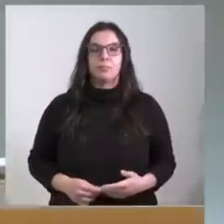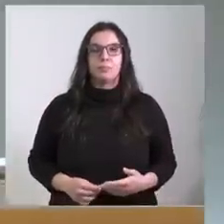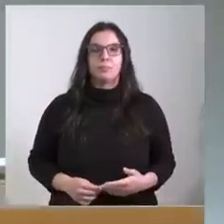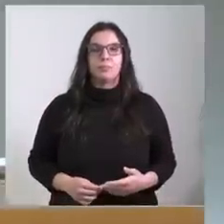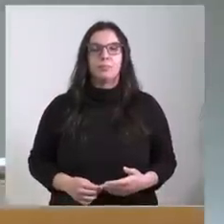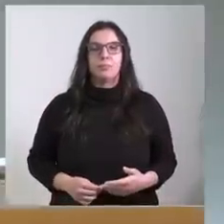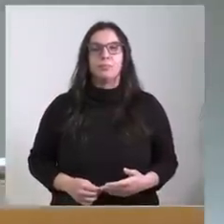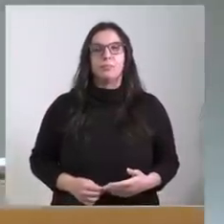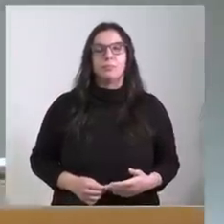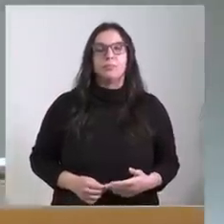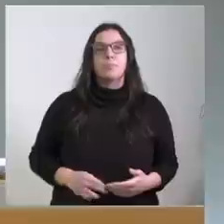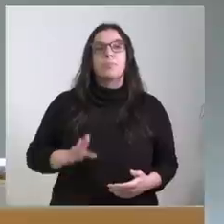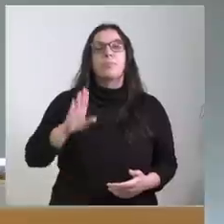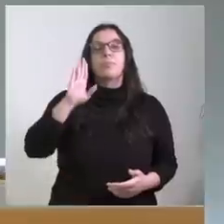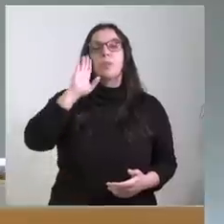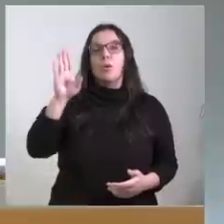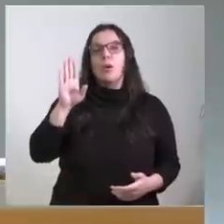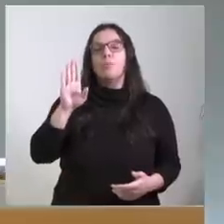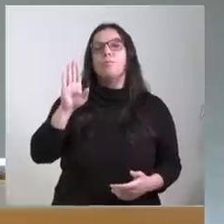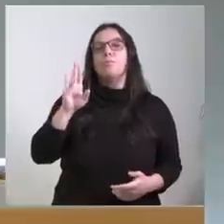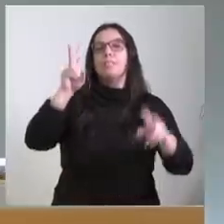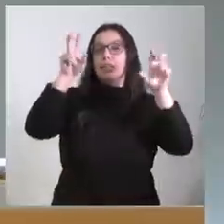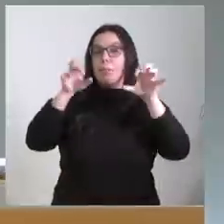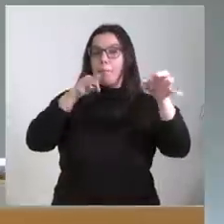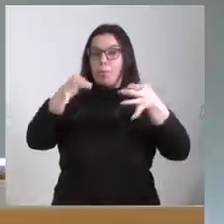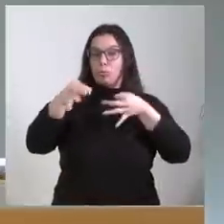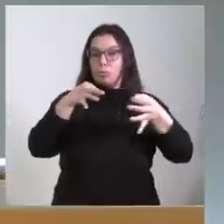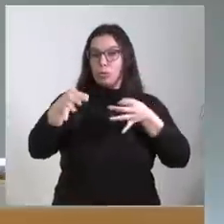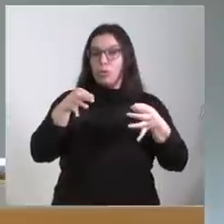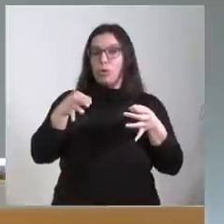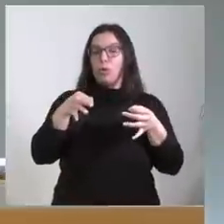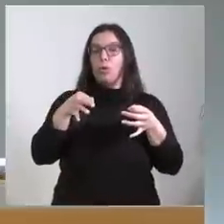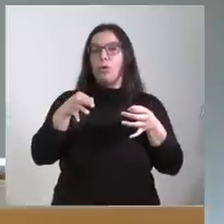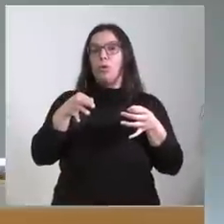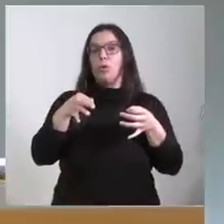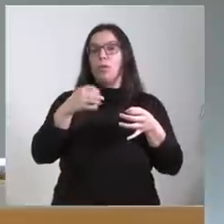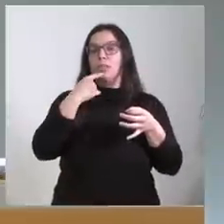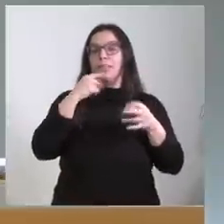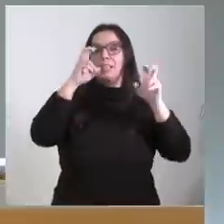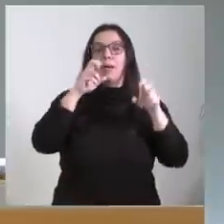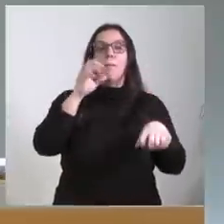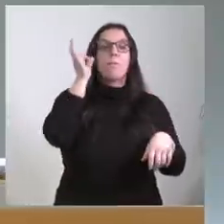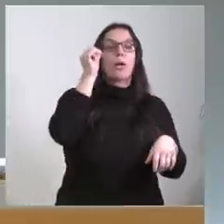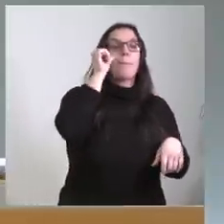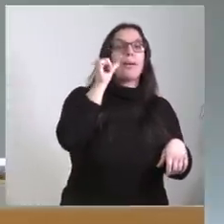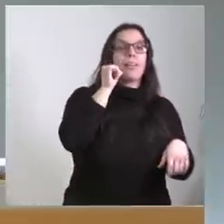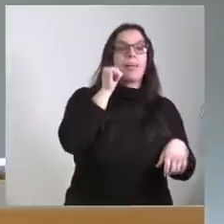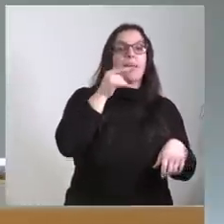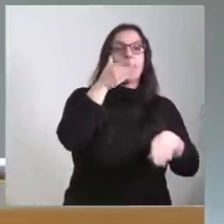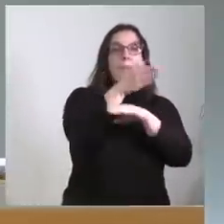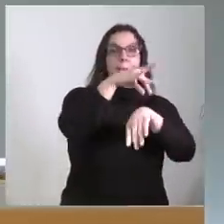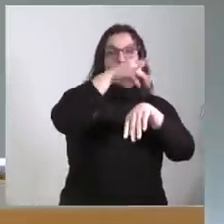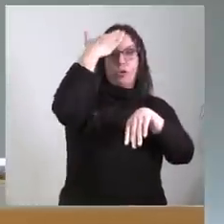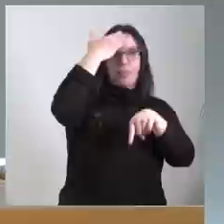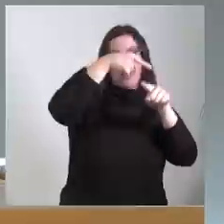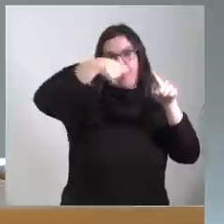Sí hola hola sobre el protocolo que anuncian el de derivación de las mujeres embarazadas que acudan al médico de atención primaria